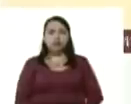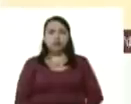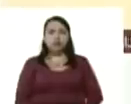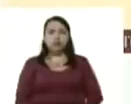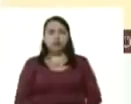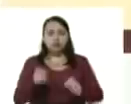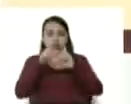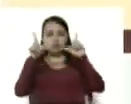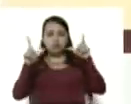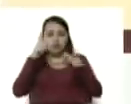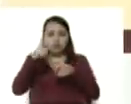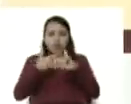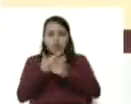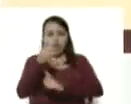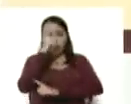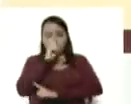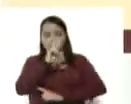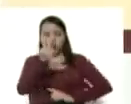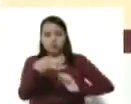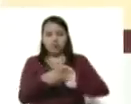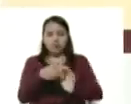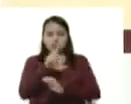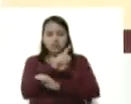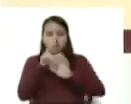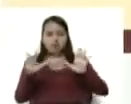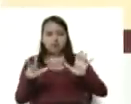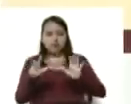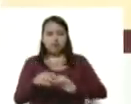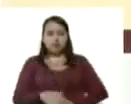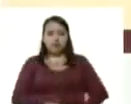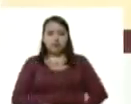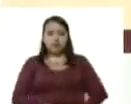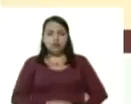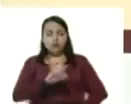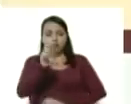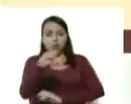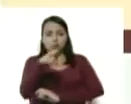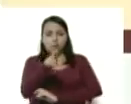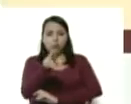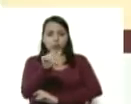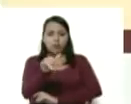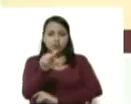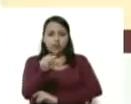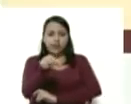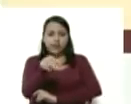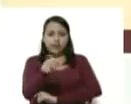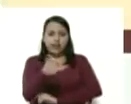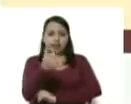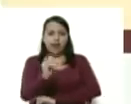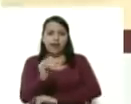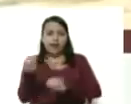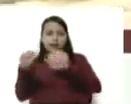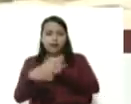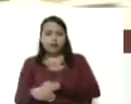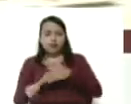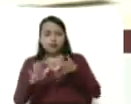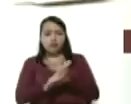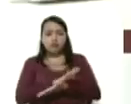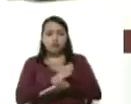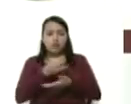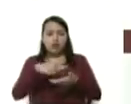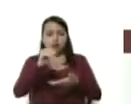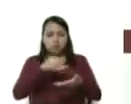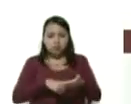Sorprende entonces que en el 2018 Guyana pretenda validar un laudo de 1899 donde ellos ni